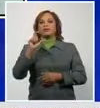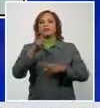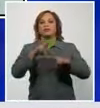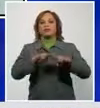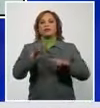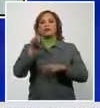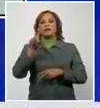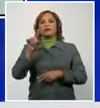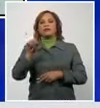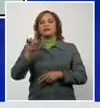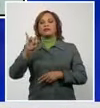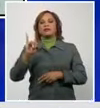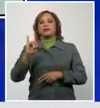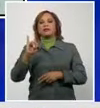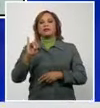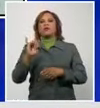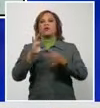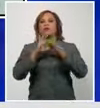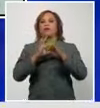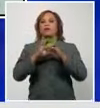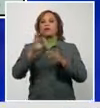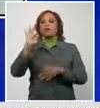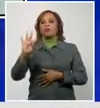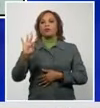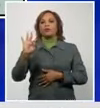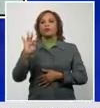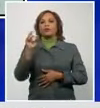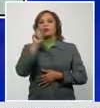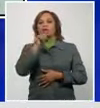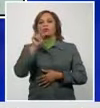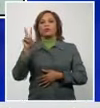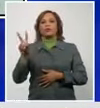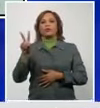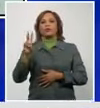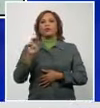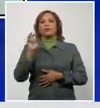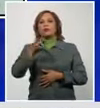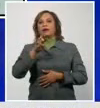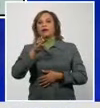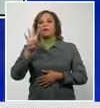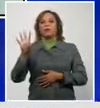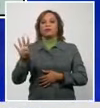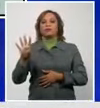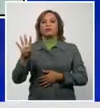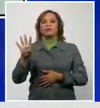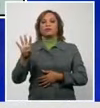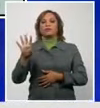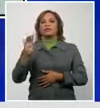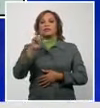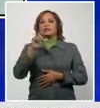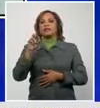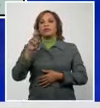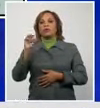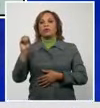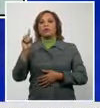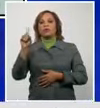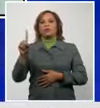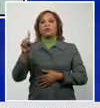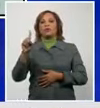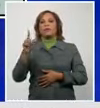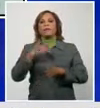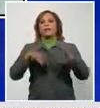16, Guanabacoa con 8, Cotorro 2, Marianao 4, Cerro 1, Playa 10, Habana